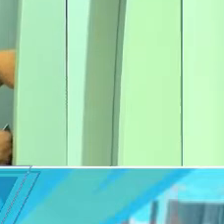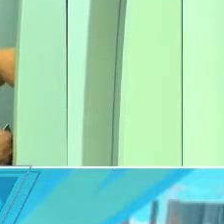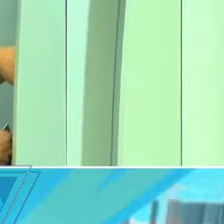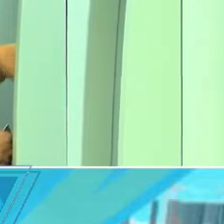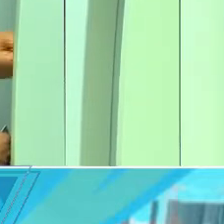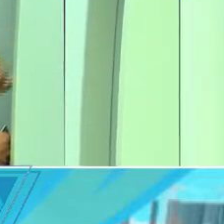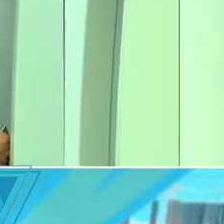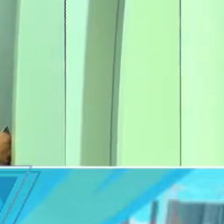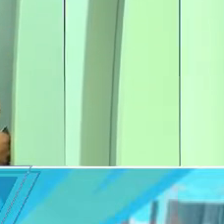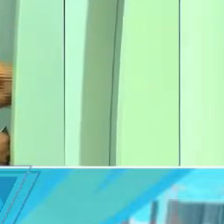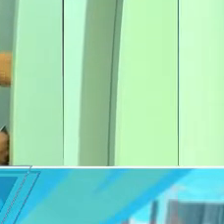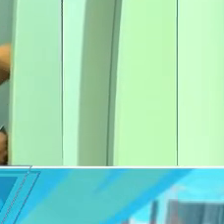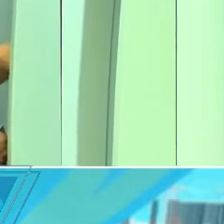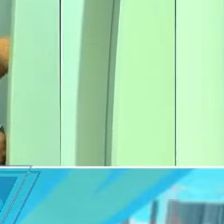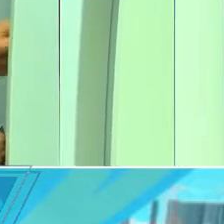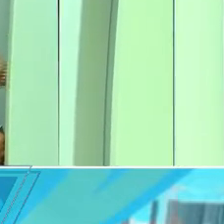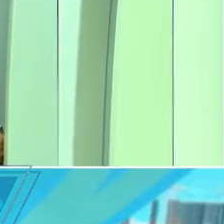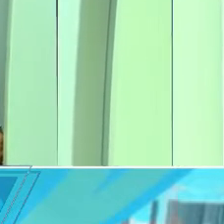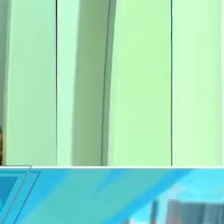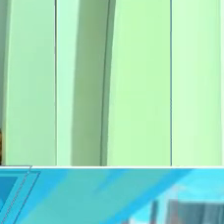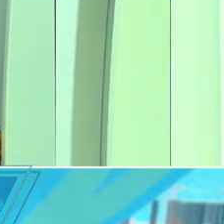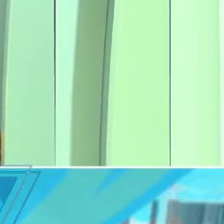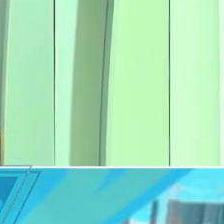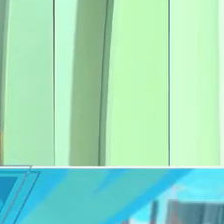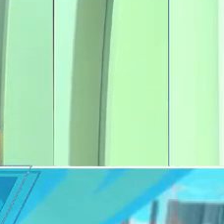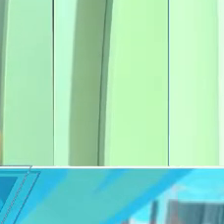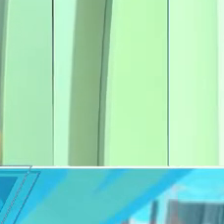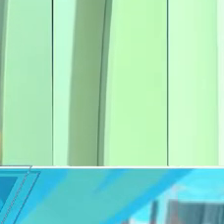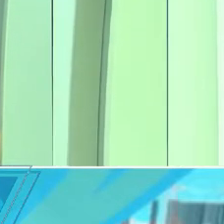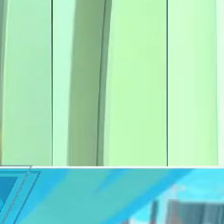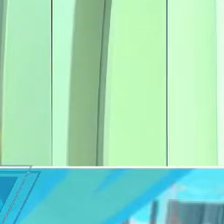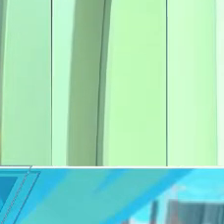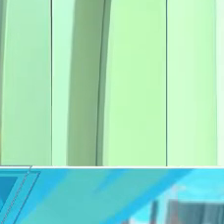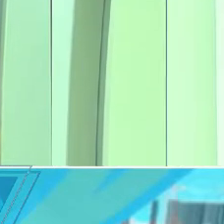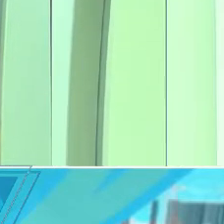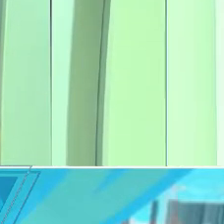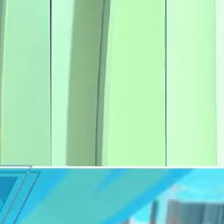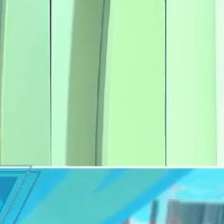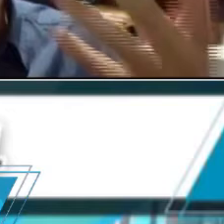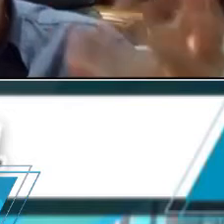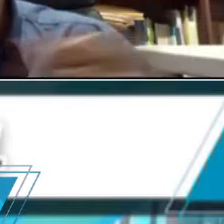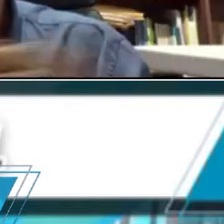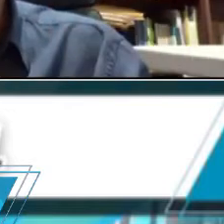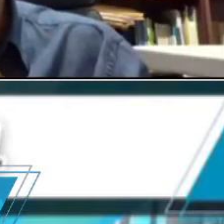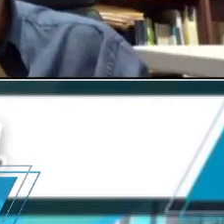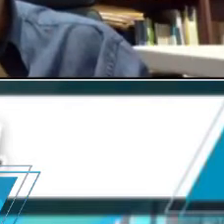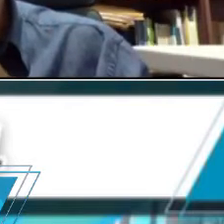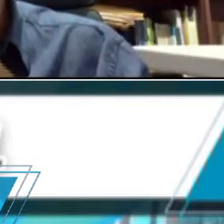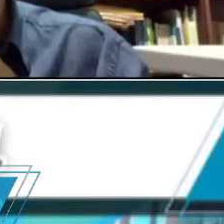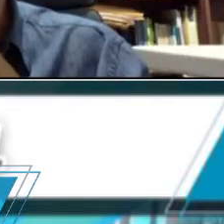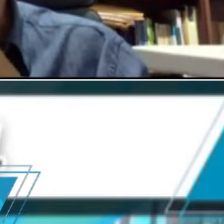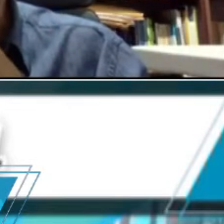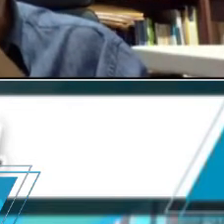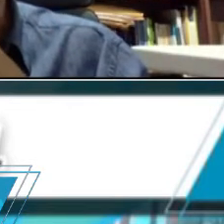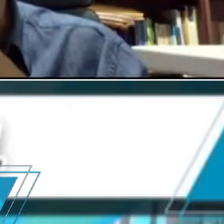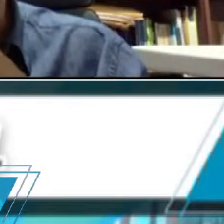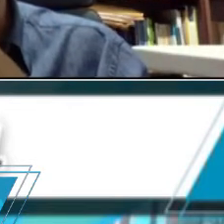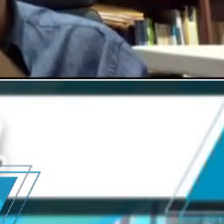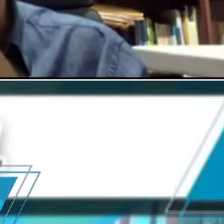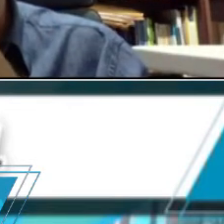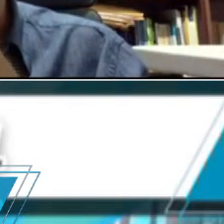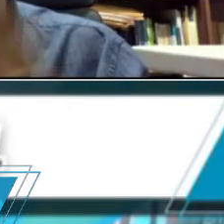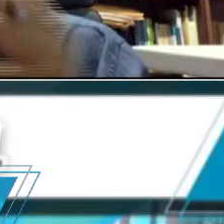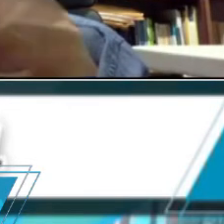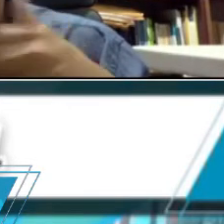regresivo, no es positivo en el comportamiento. Hoy día el impuesto es un tema en Costa Rica complicado.